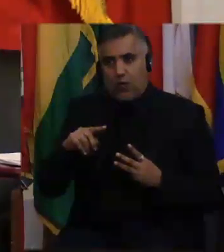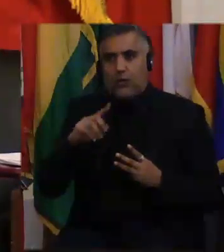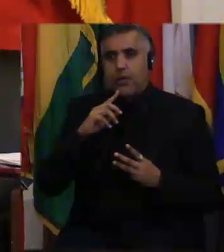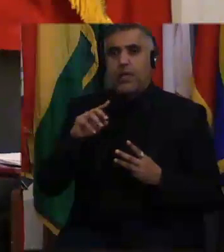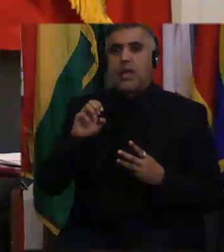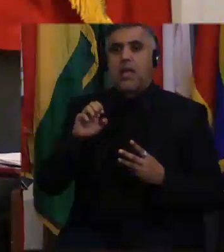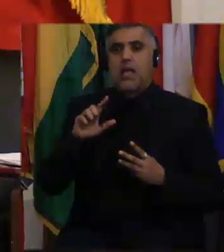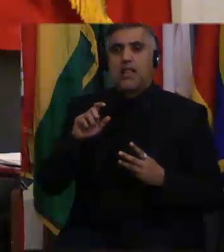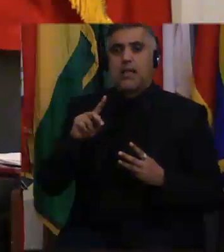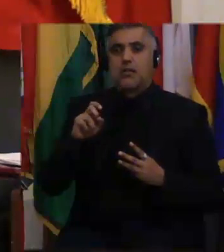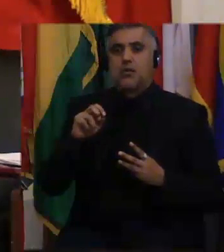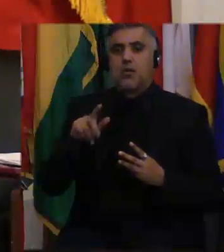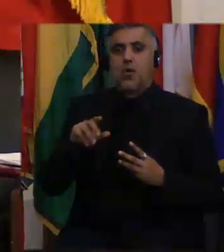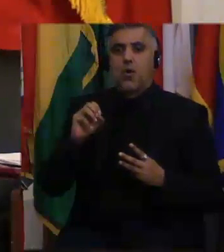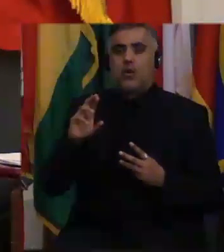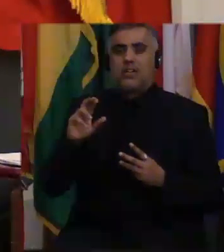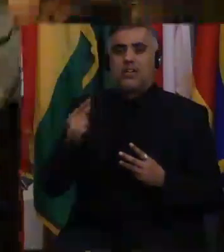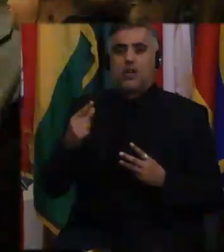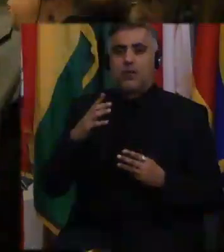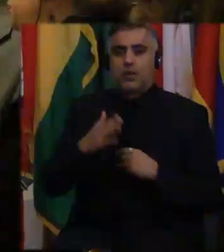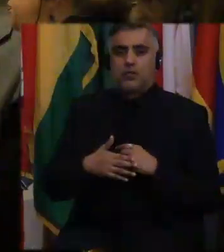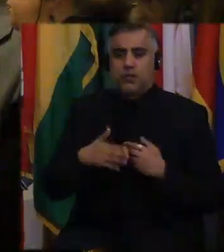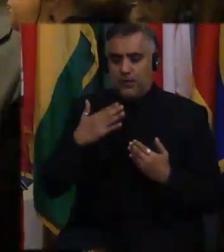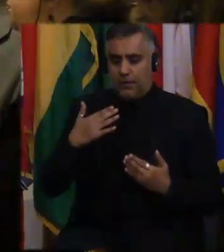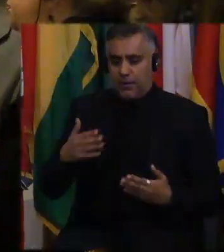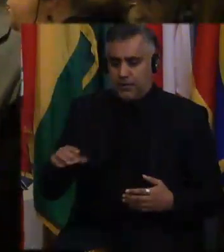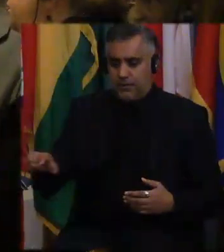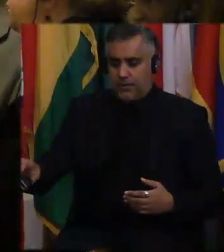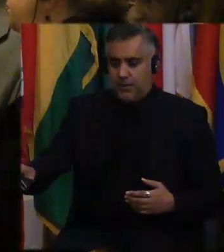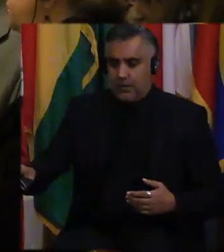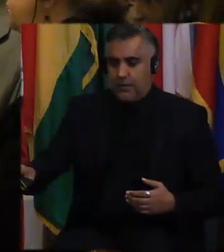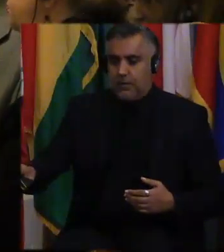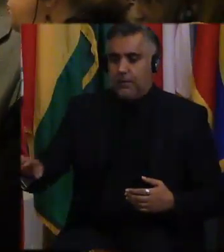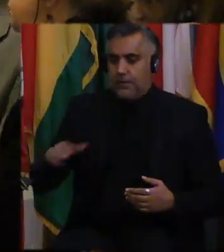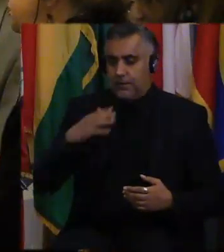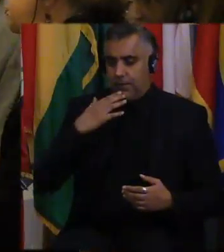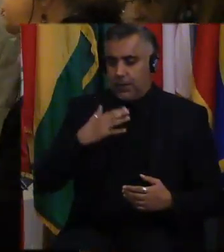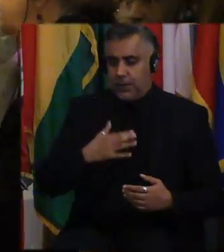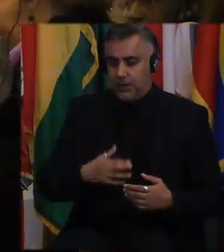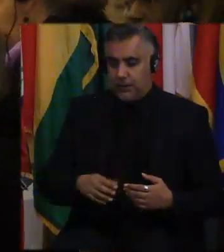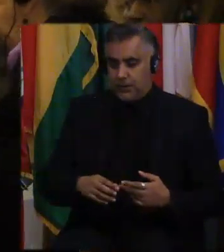países. Muchas gracias. Thank you very much. Next question.